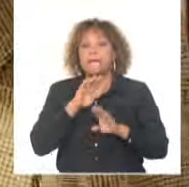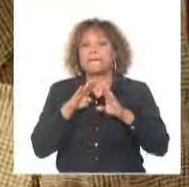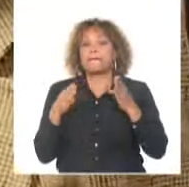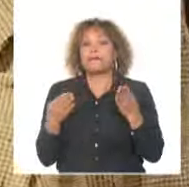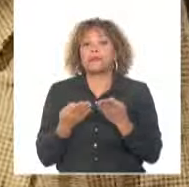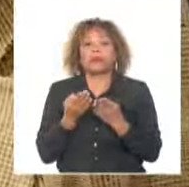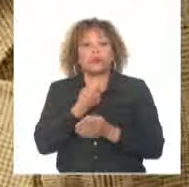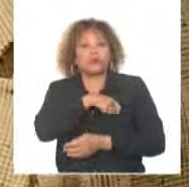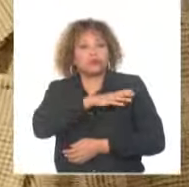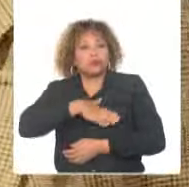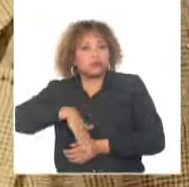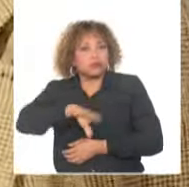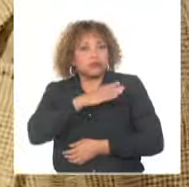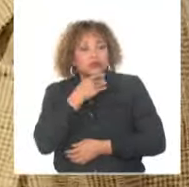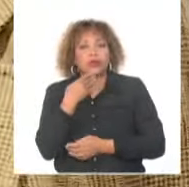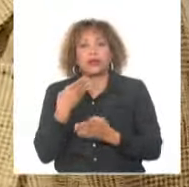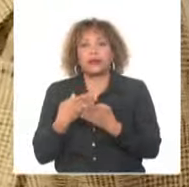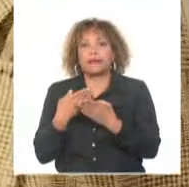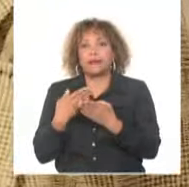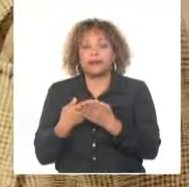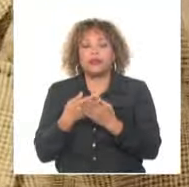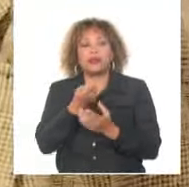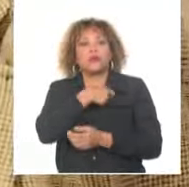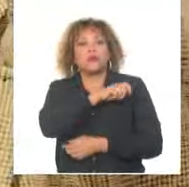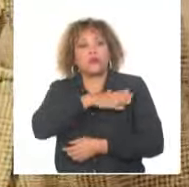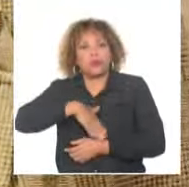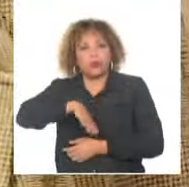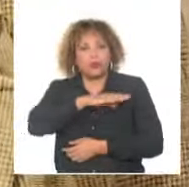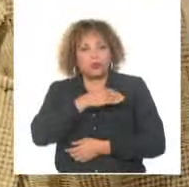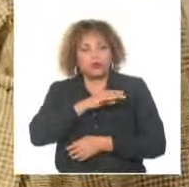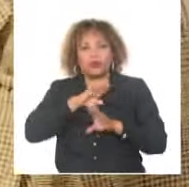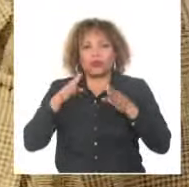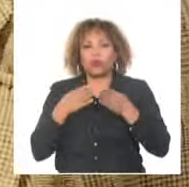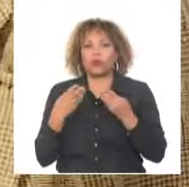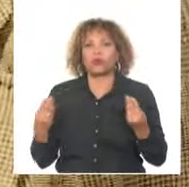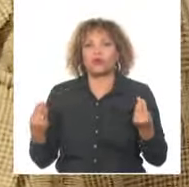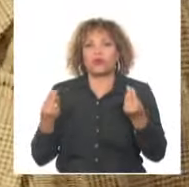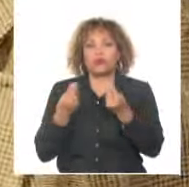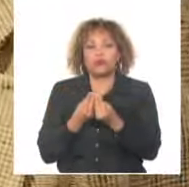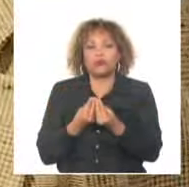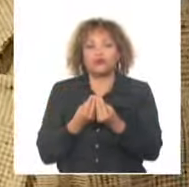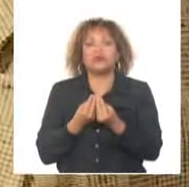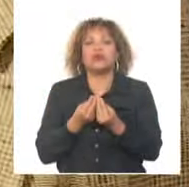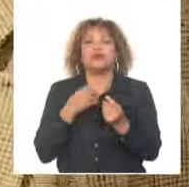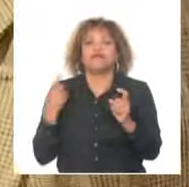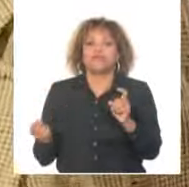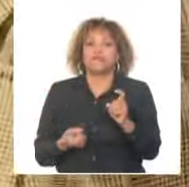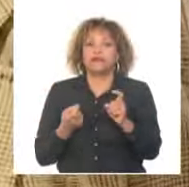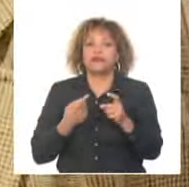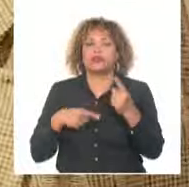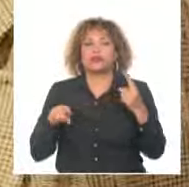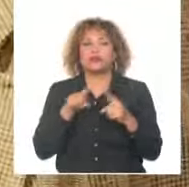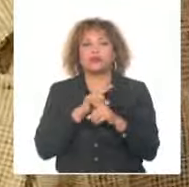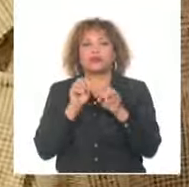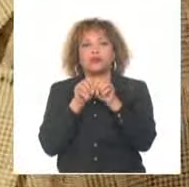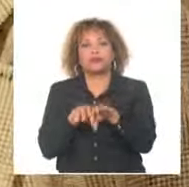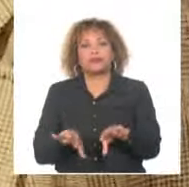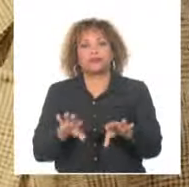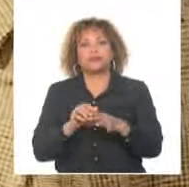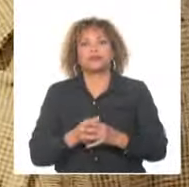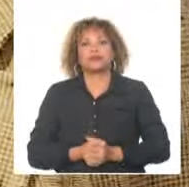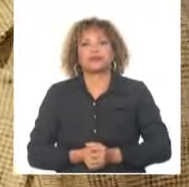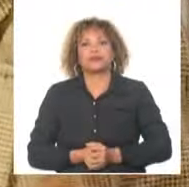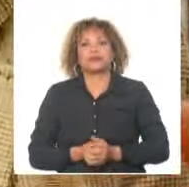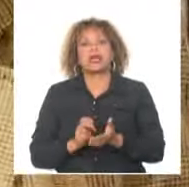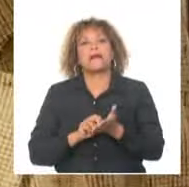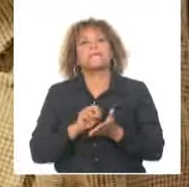el resto de los organismos, la población, pues hacernos cada vez más resilientes. Y ese es más o menos el, de alguna manera, el mensaje